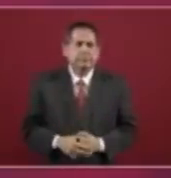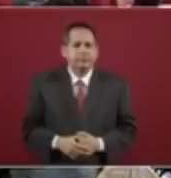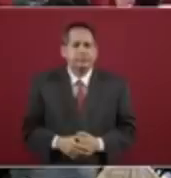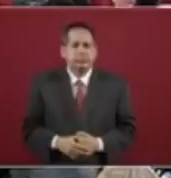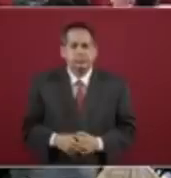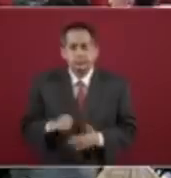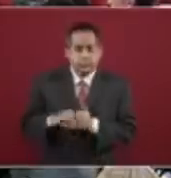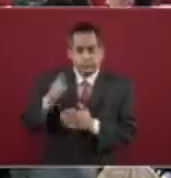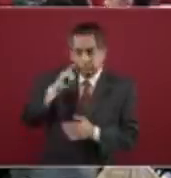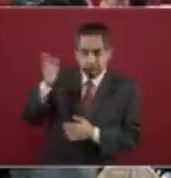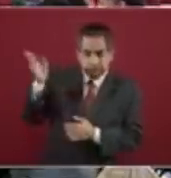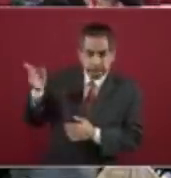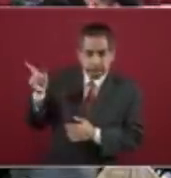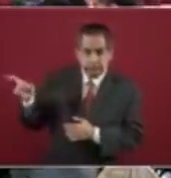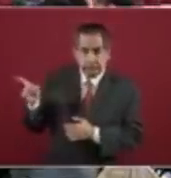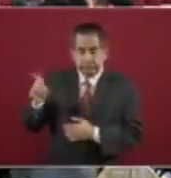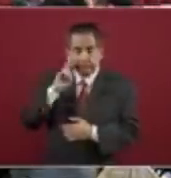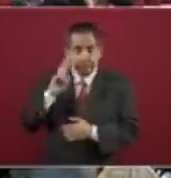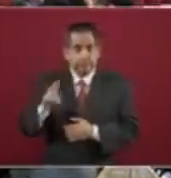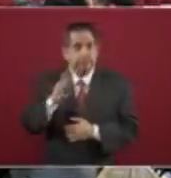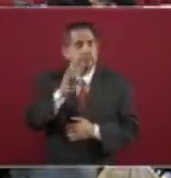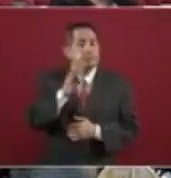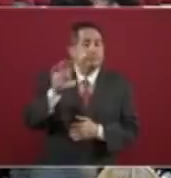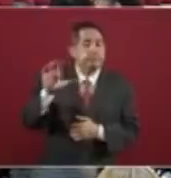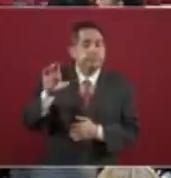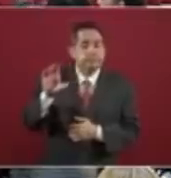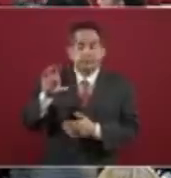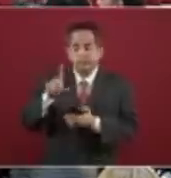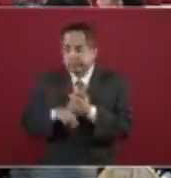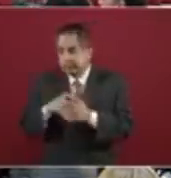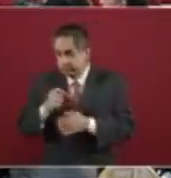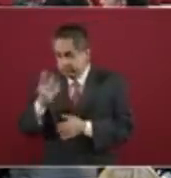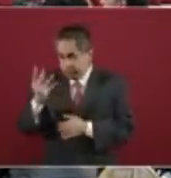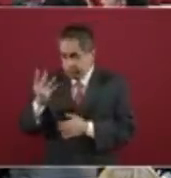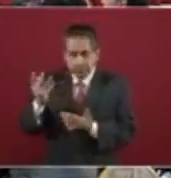Por ejemplo, si Baja California traemos 4,